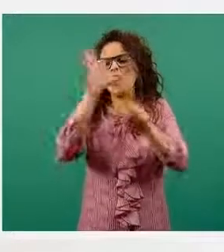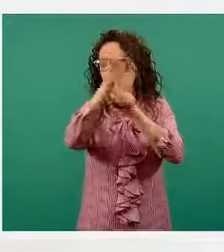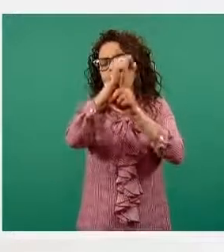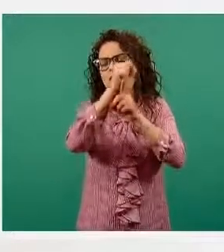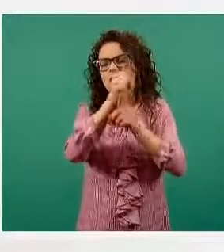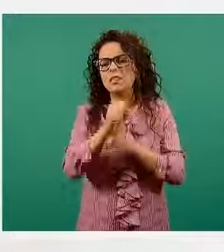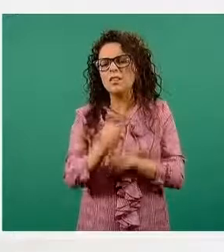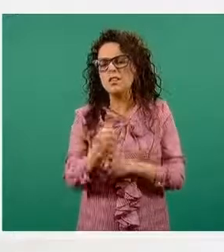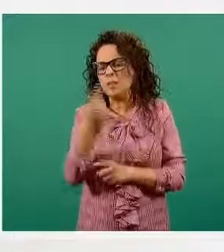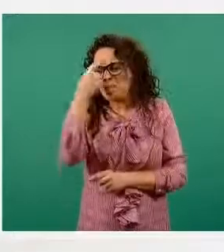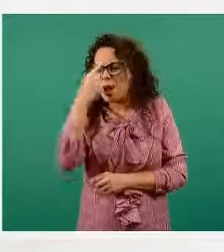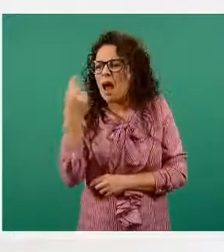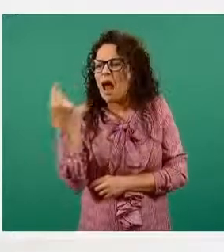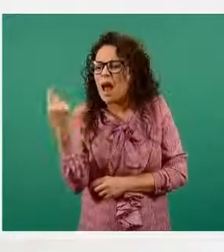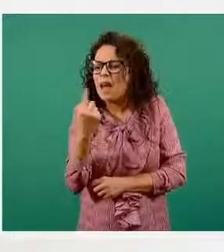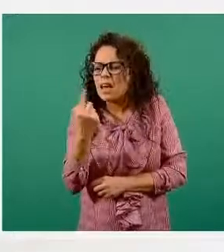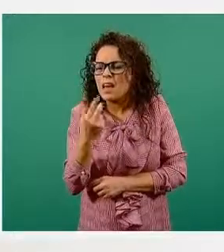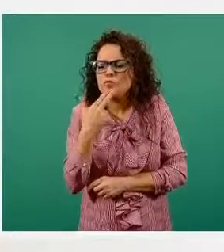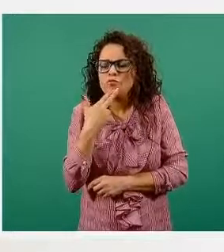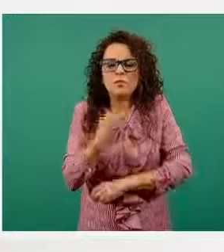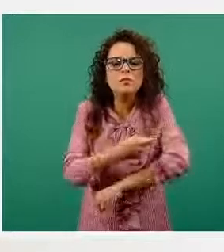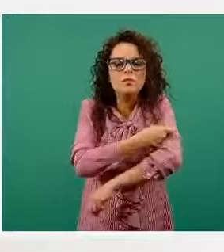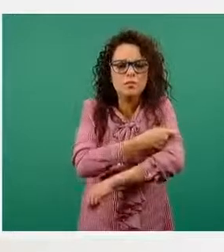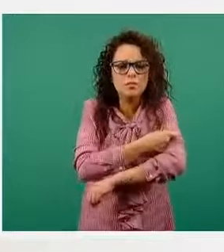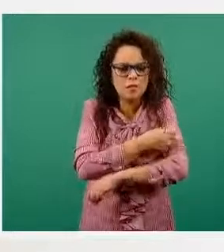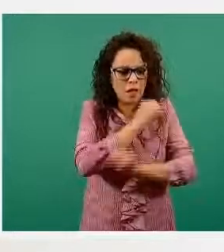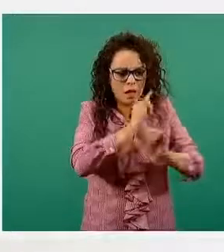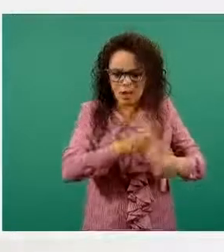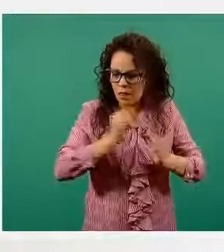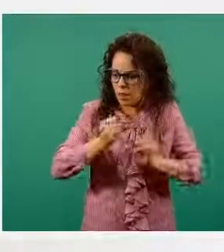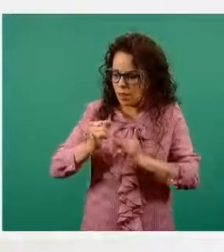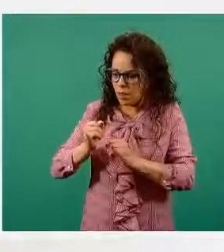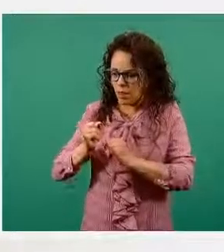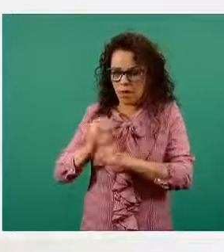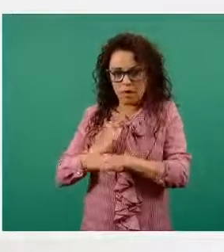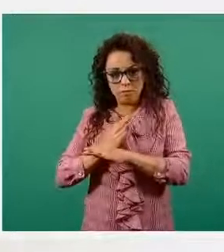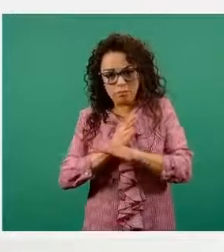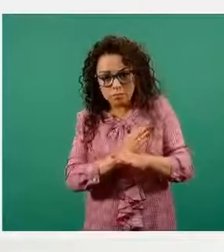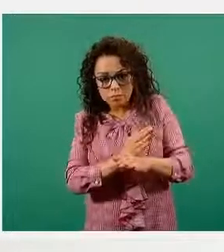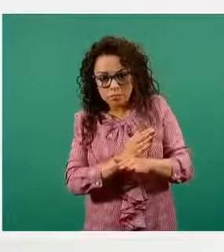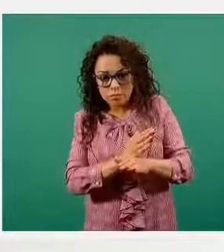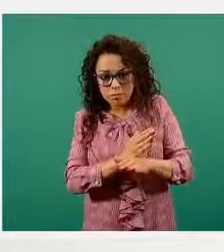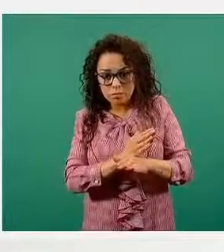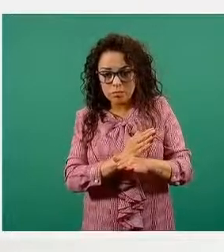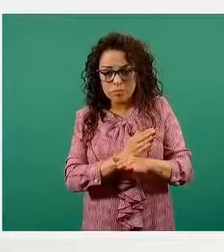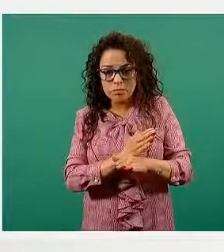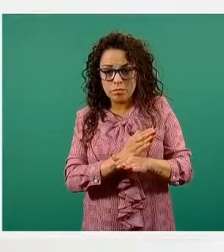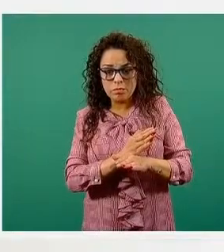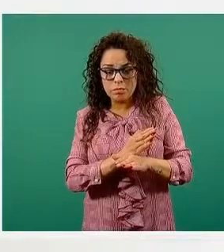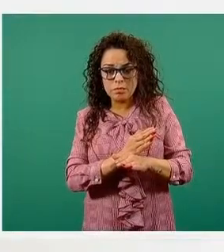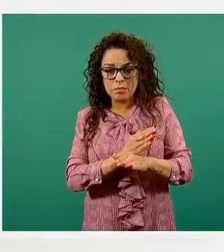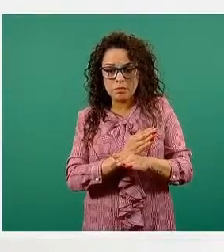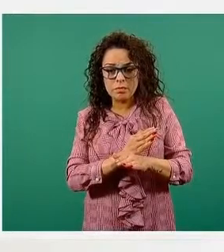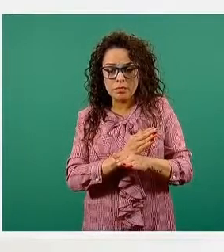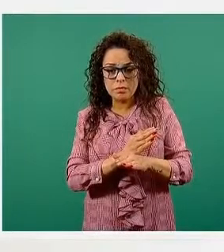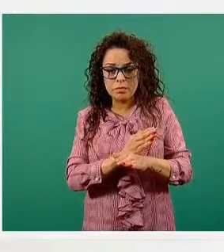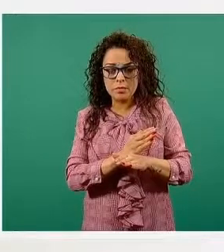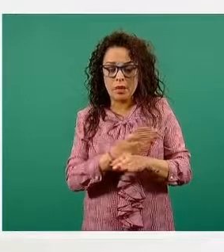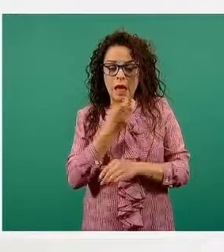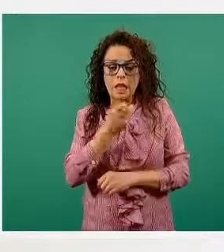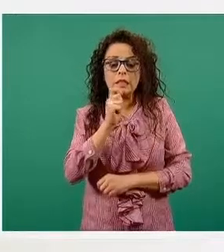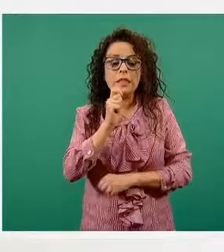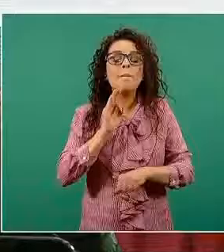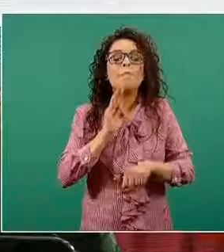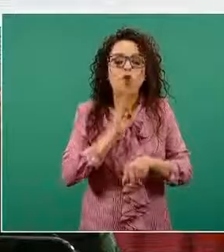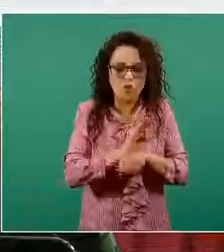no es proteger a cada persona en lo individual, ese es el mecanismo de protección, pero el objetivo de la